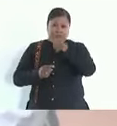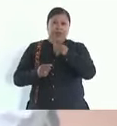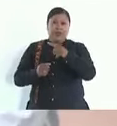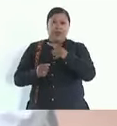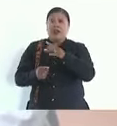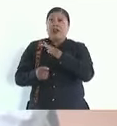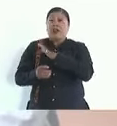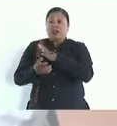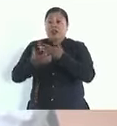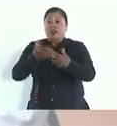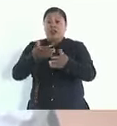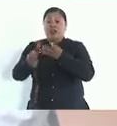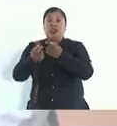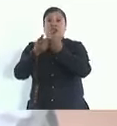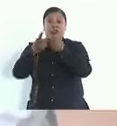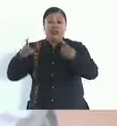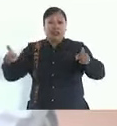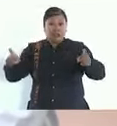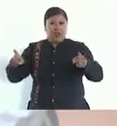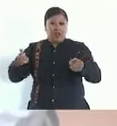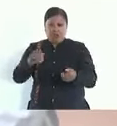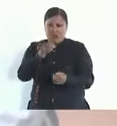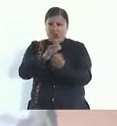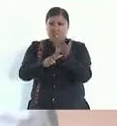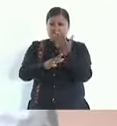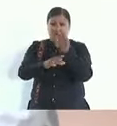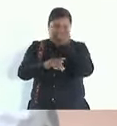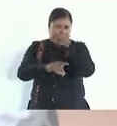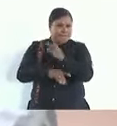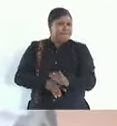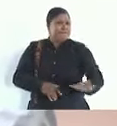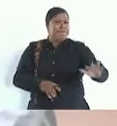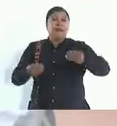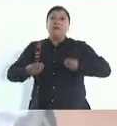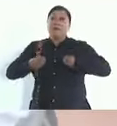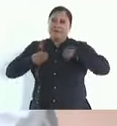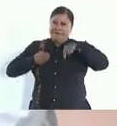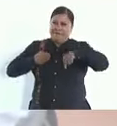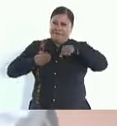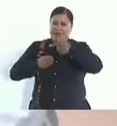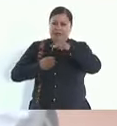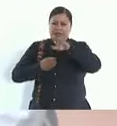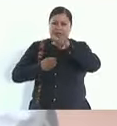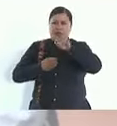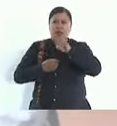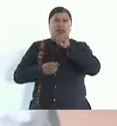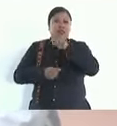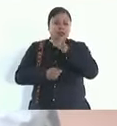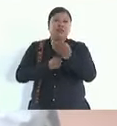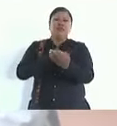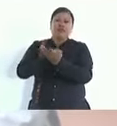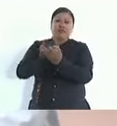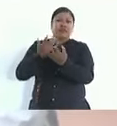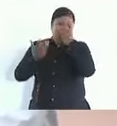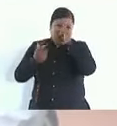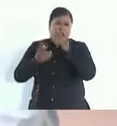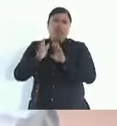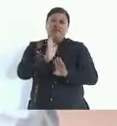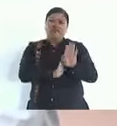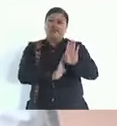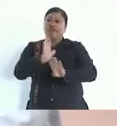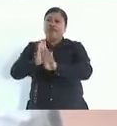un modelo de desarrollo a quienes habitamos, pero también fortalecemos el crecimiento